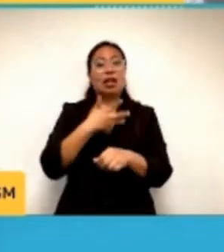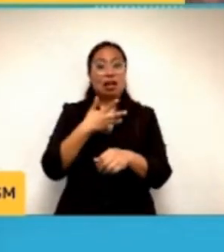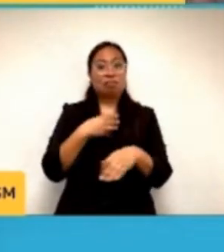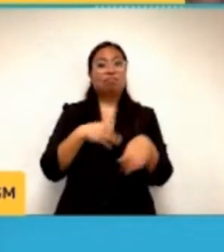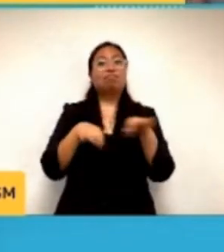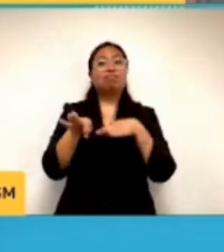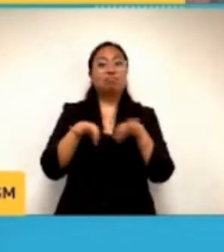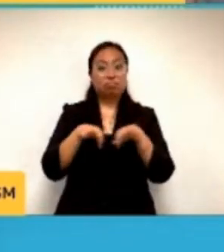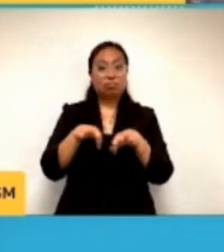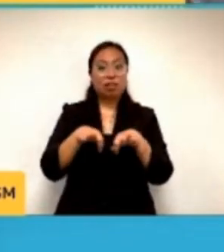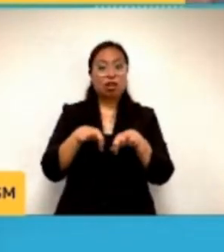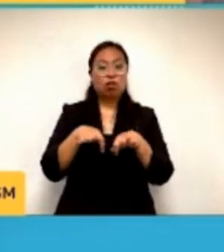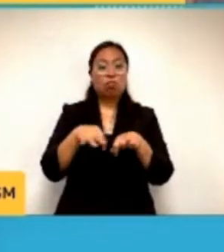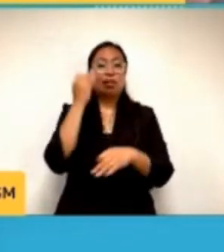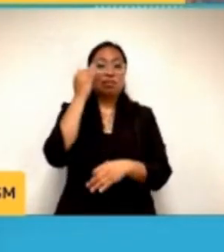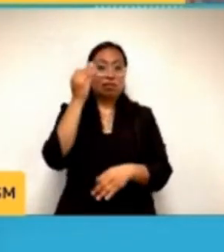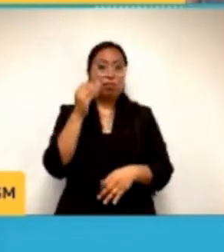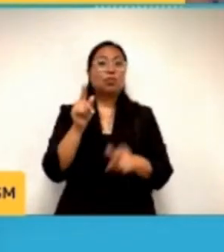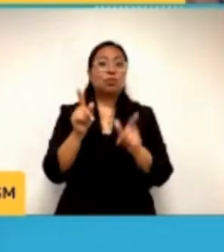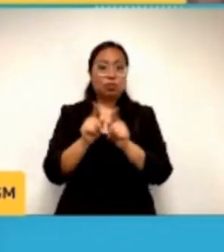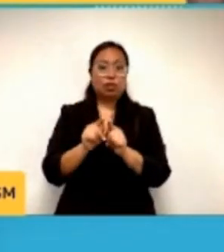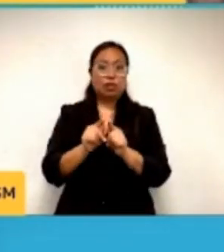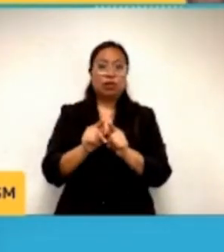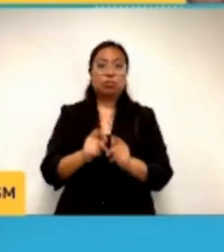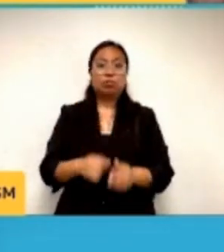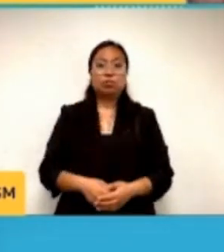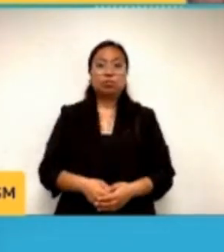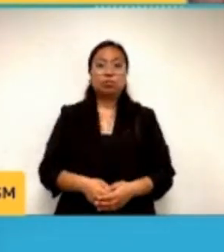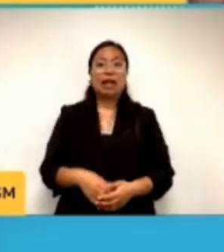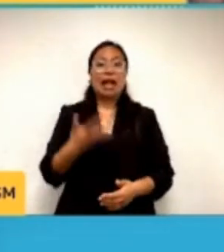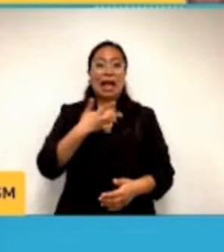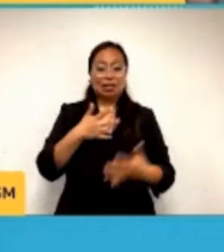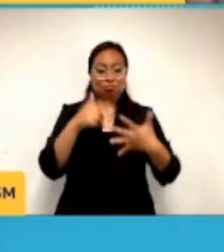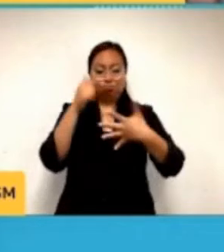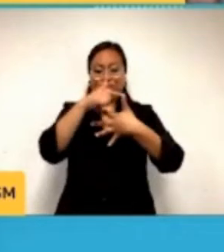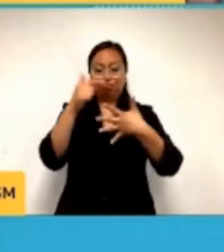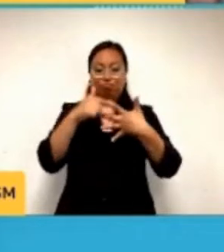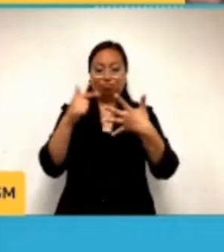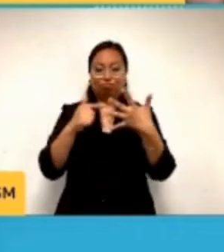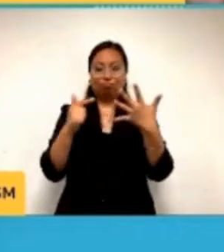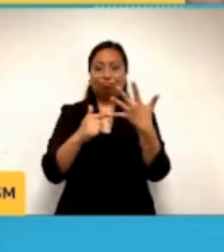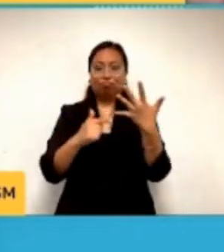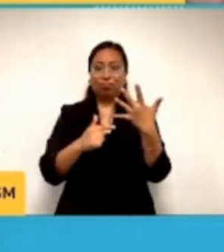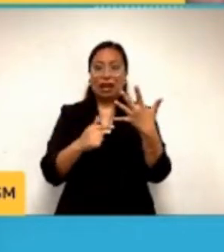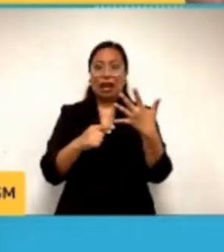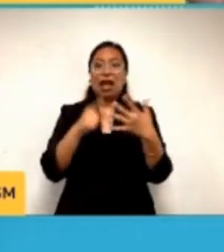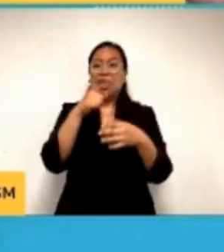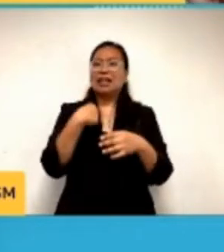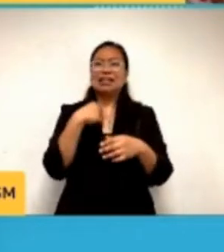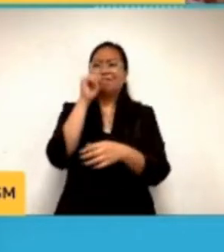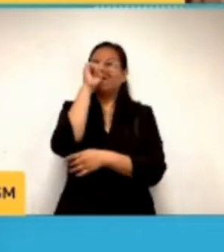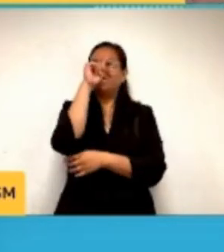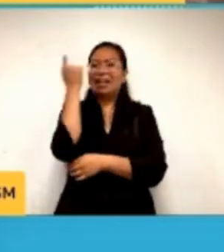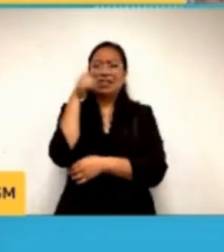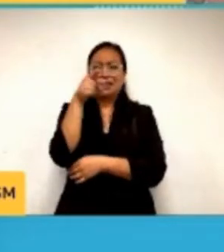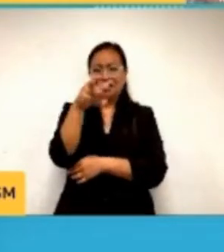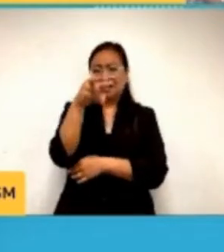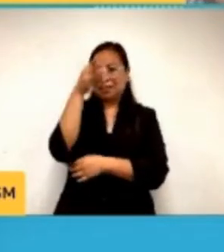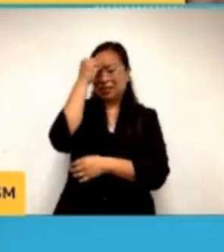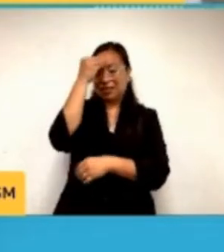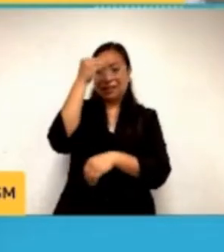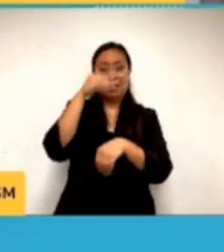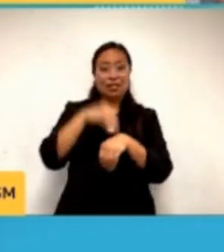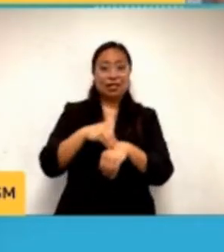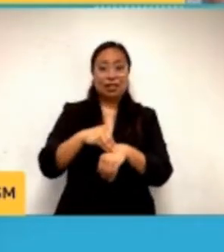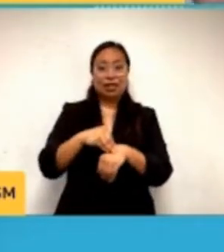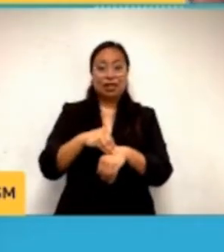tiempo. Entonces, quiero darte 5 pasos que creo que son bastante fáciles de implementar y que te